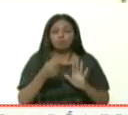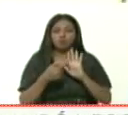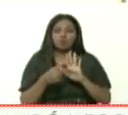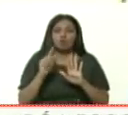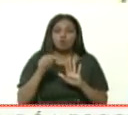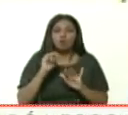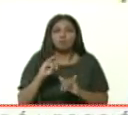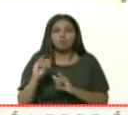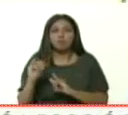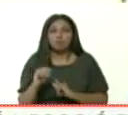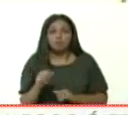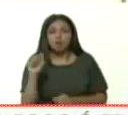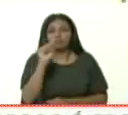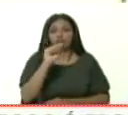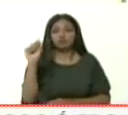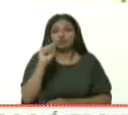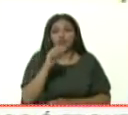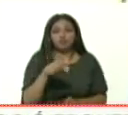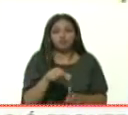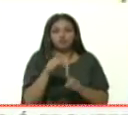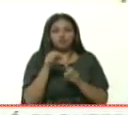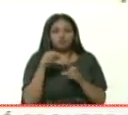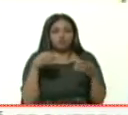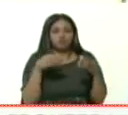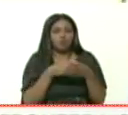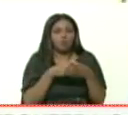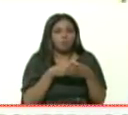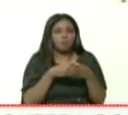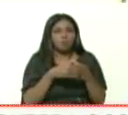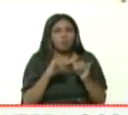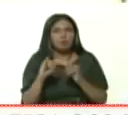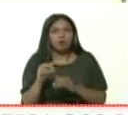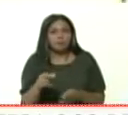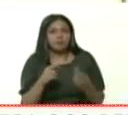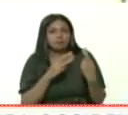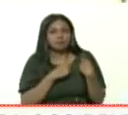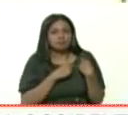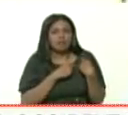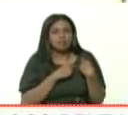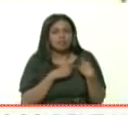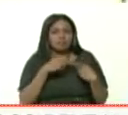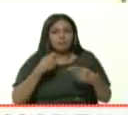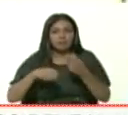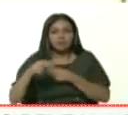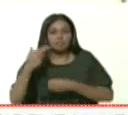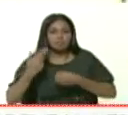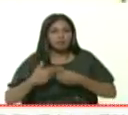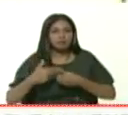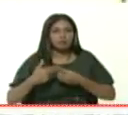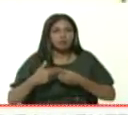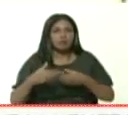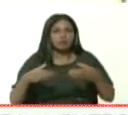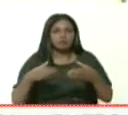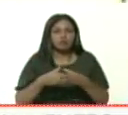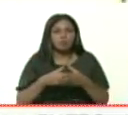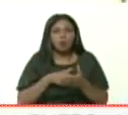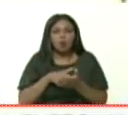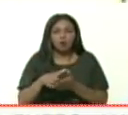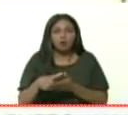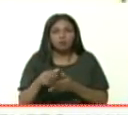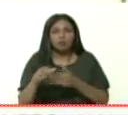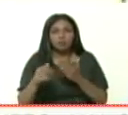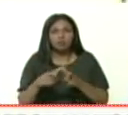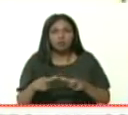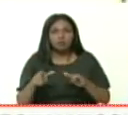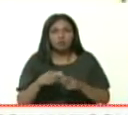señala que el chofer escogido por la banda Los Rastrojos es un representante y contrabandista de gasolina de la banda Los Rastrojos, que